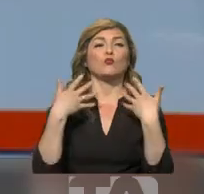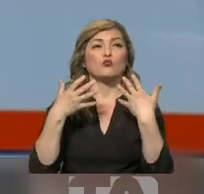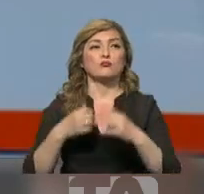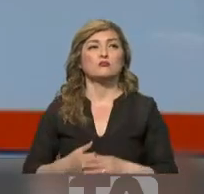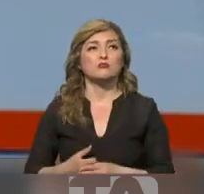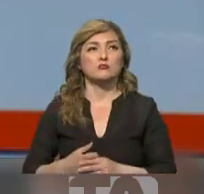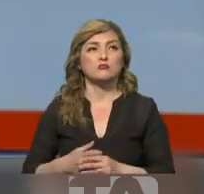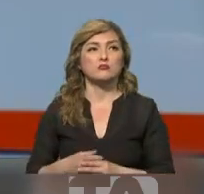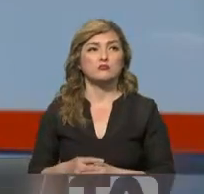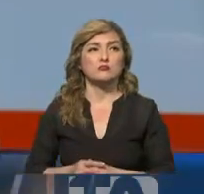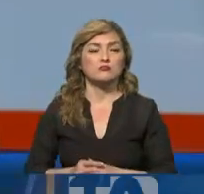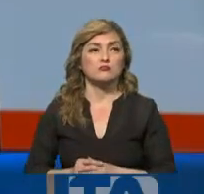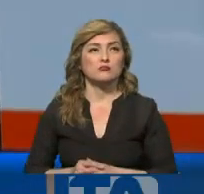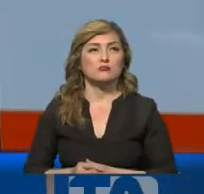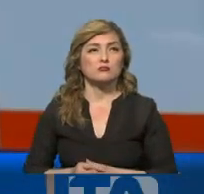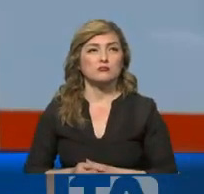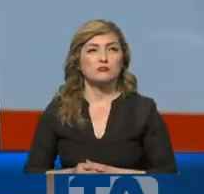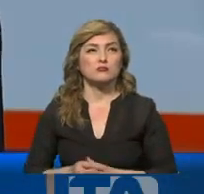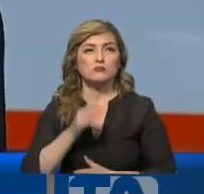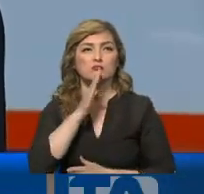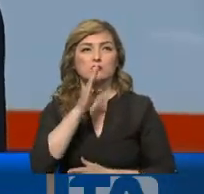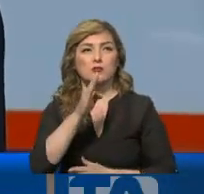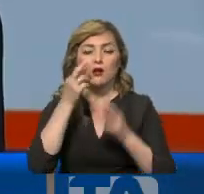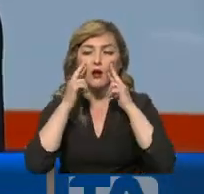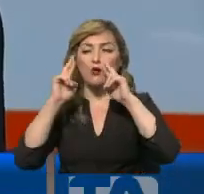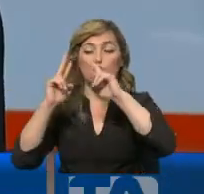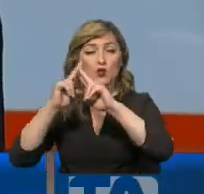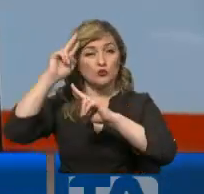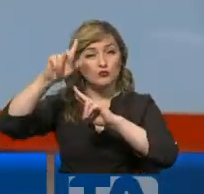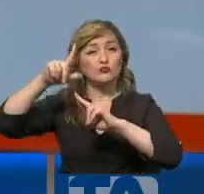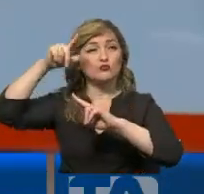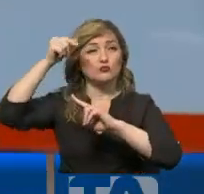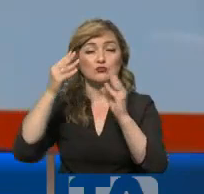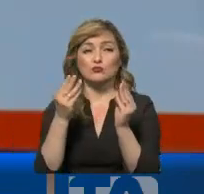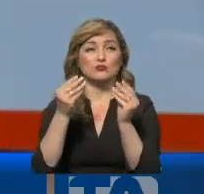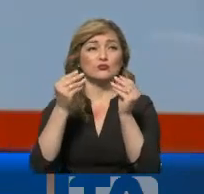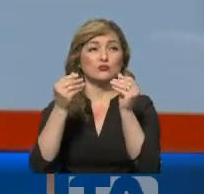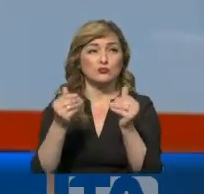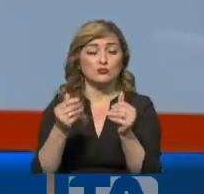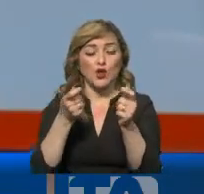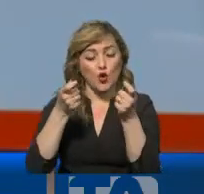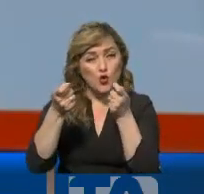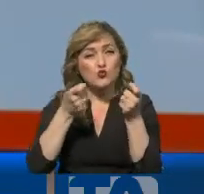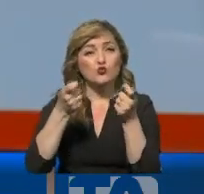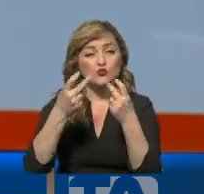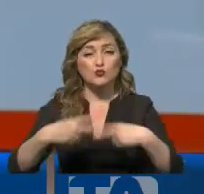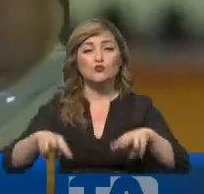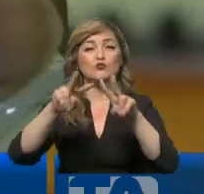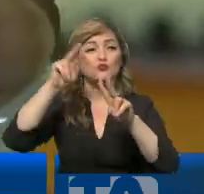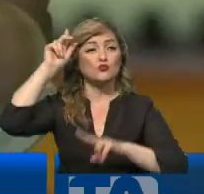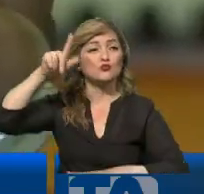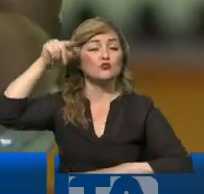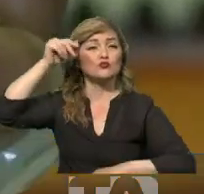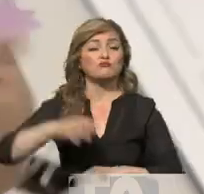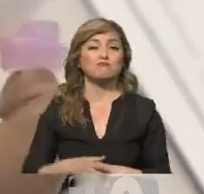Esto siempre va a ser con el reconocimiento y autorización del Estado por la calidad y con el control de precios del Estado.